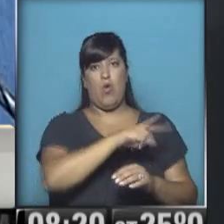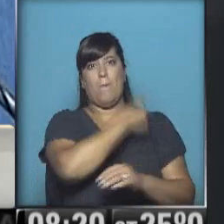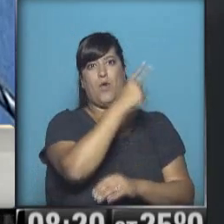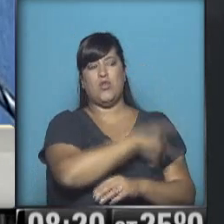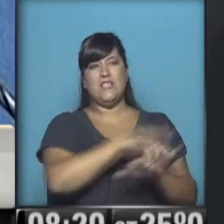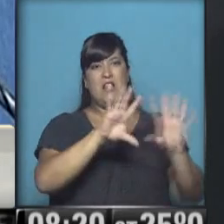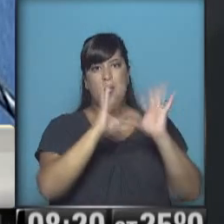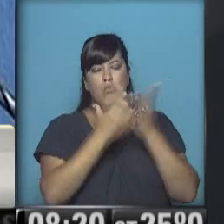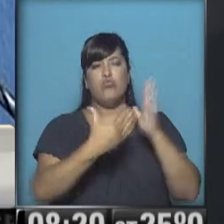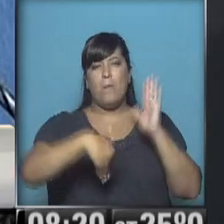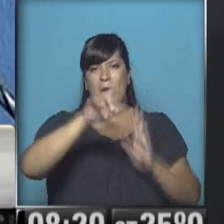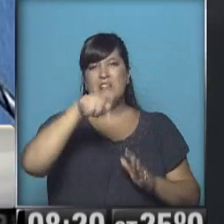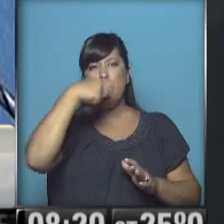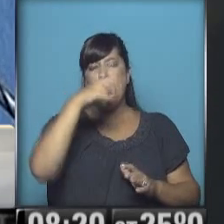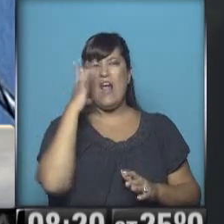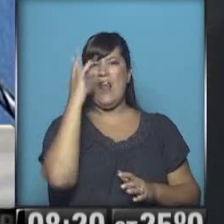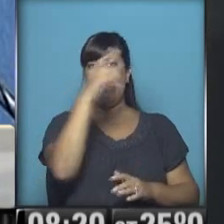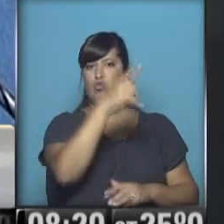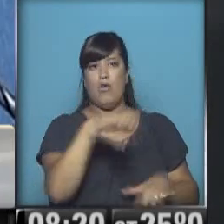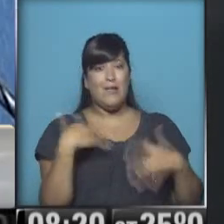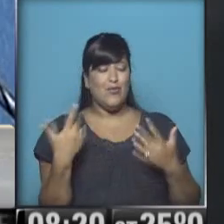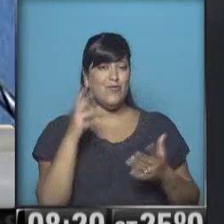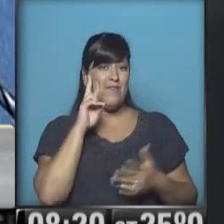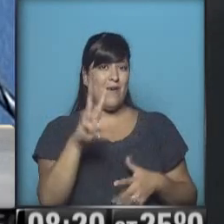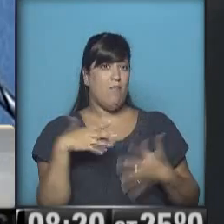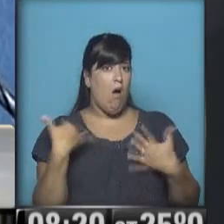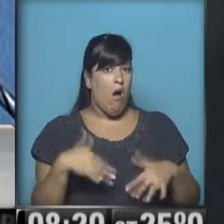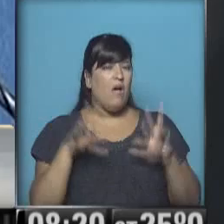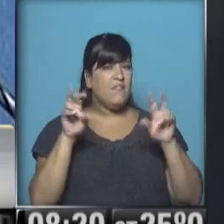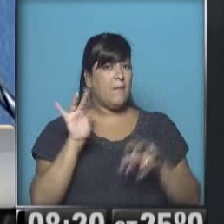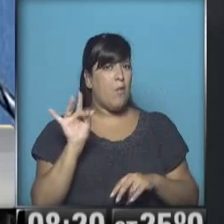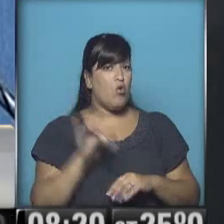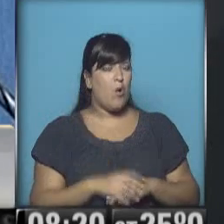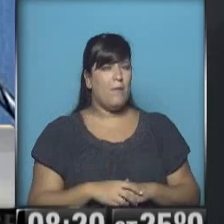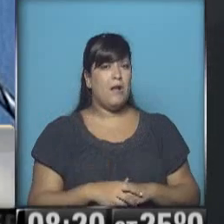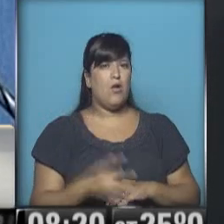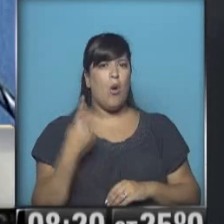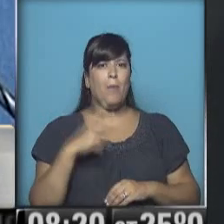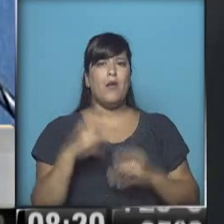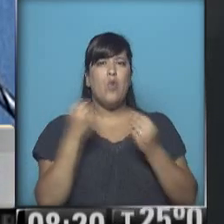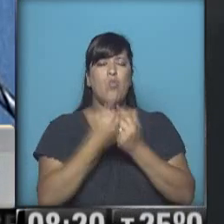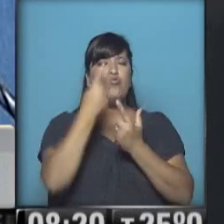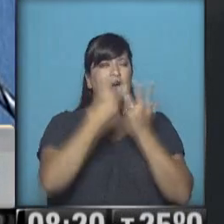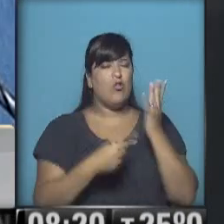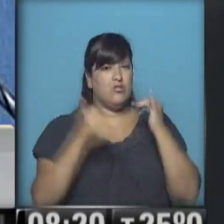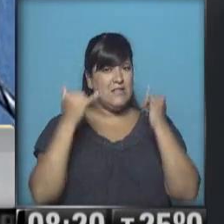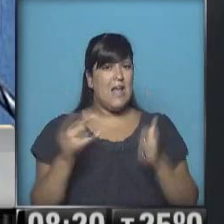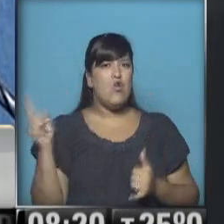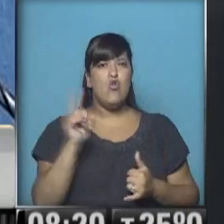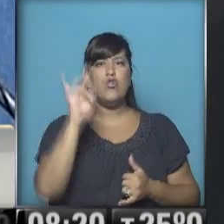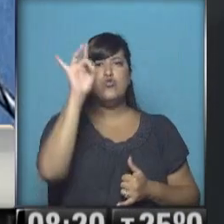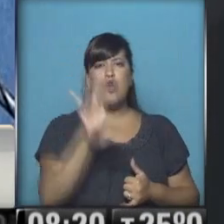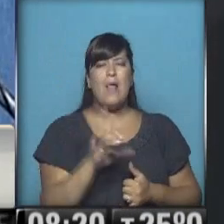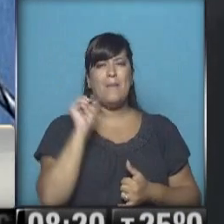mundo. Entonces, observamos que es una cuestión extremadamente compleja, pero que involucra una multiplicidad de acciones. No solamente